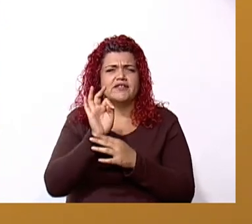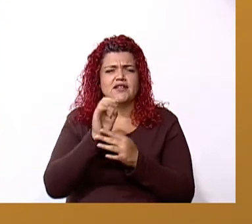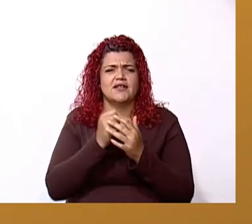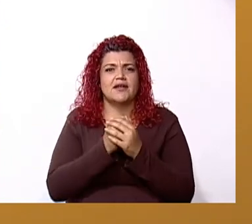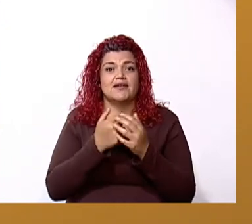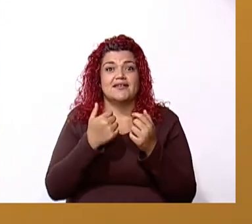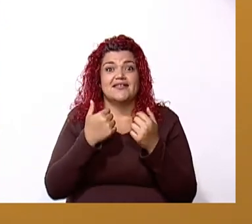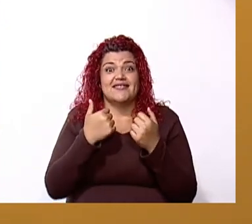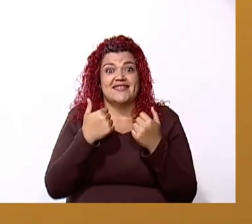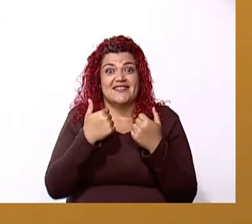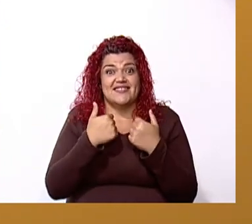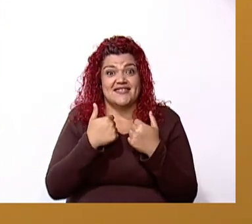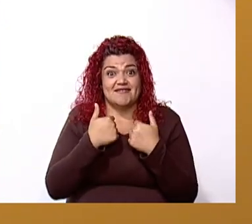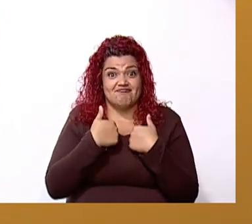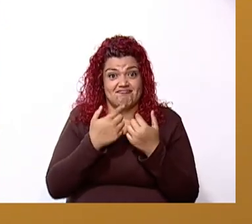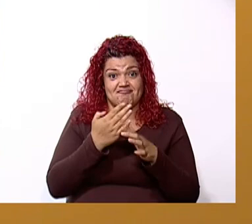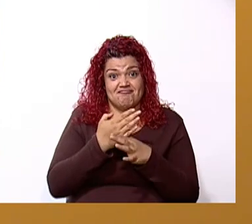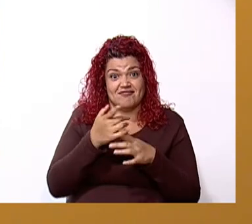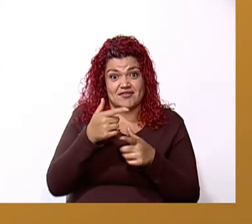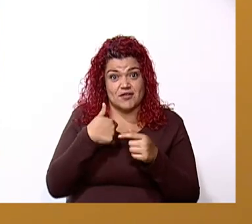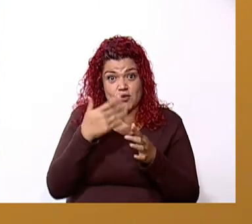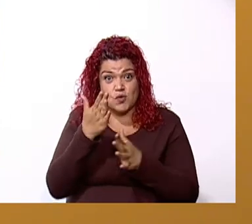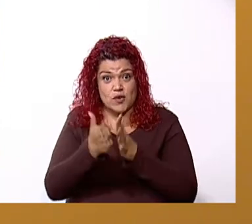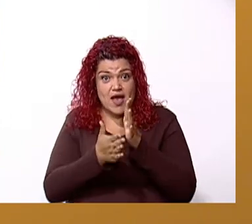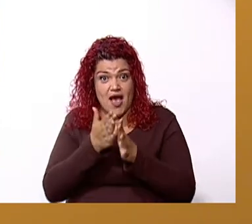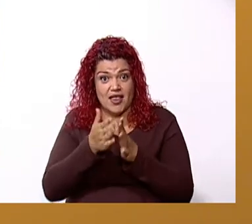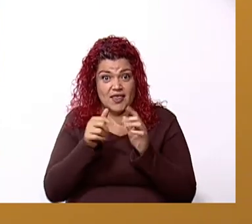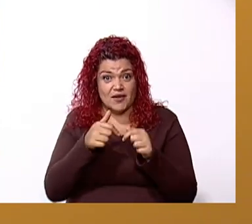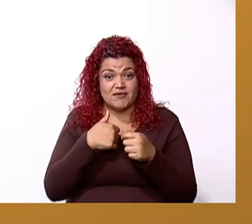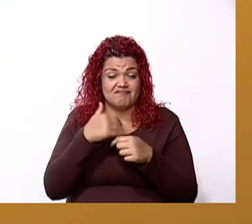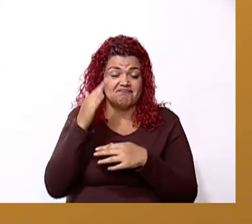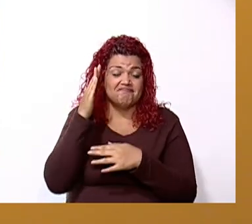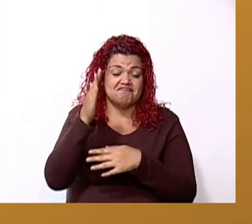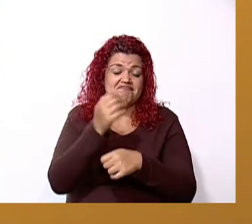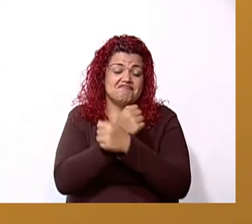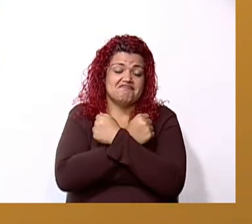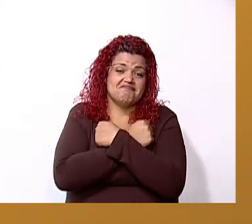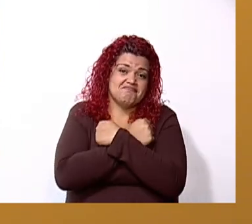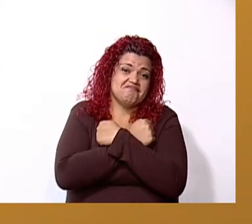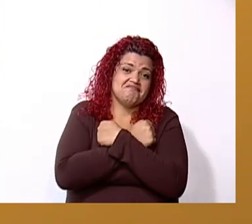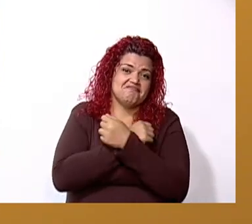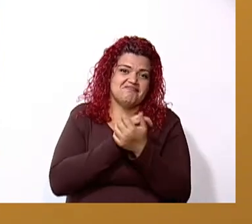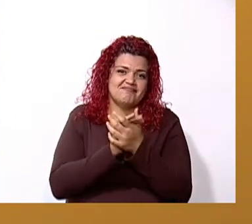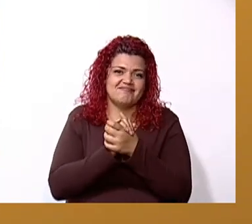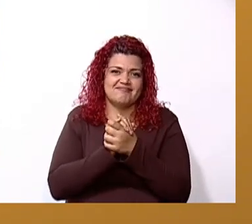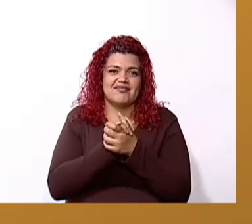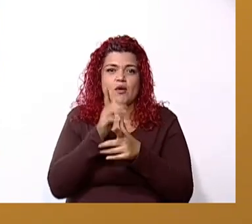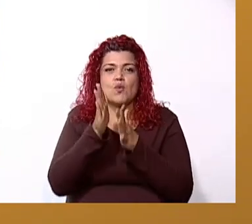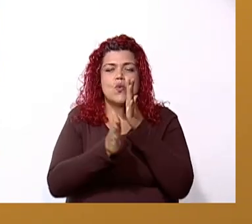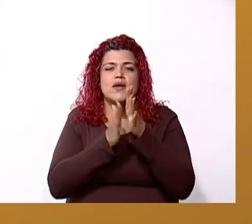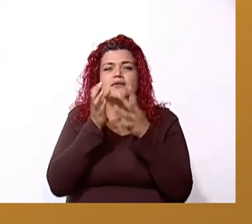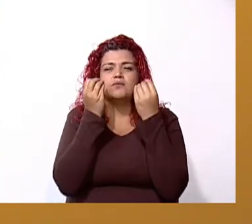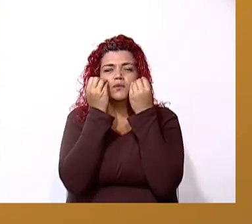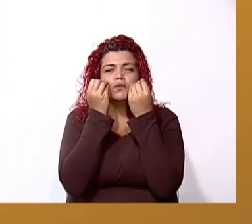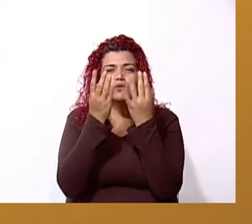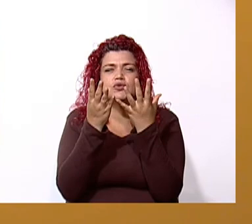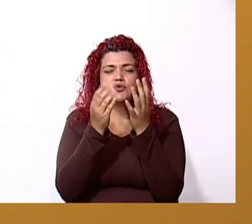mi parte, espero que se estén cuidando y aquí a la distancia les mando un fuerte abrazo. Así que cuídense